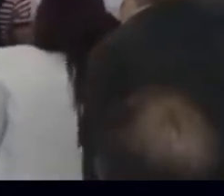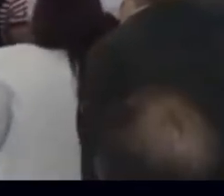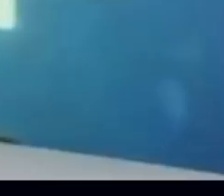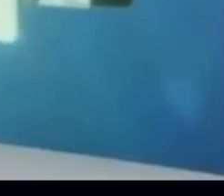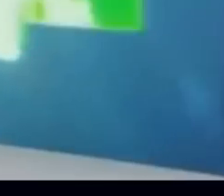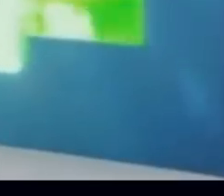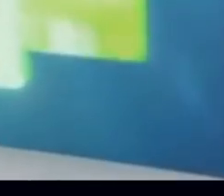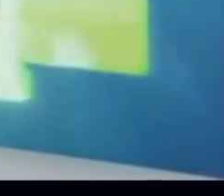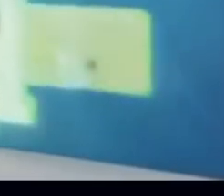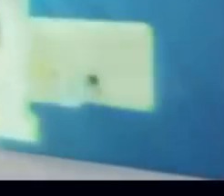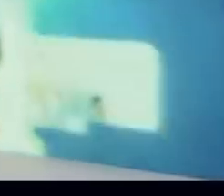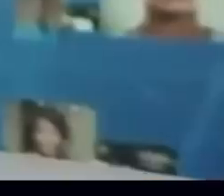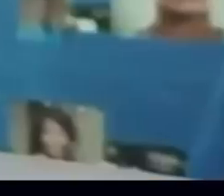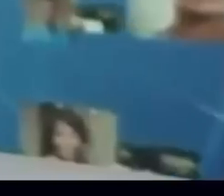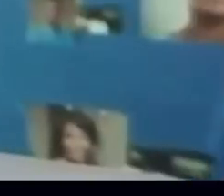Navidad Supérate.